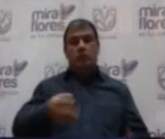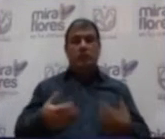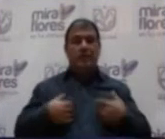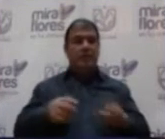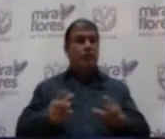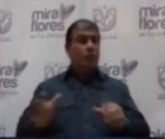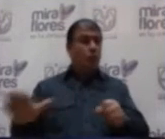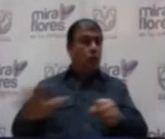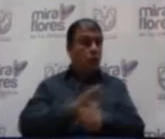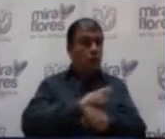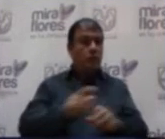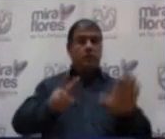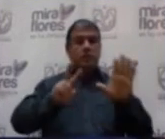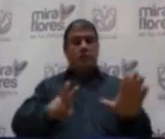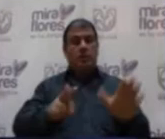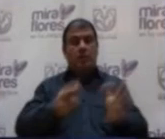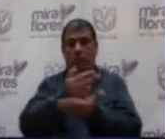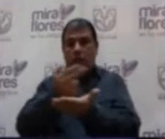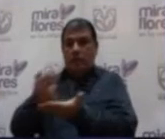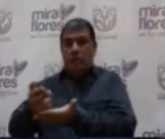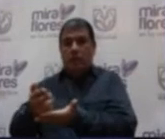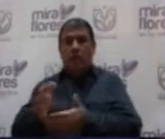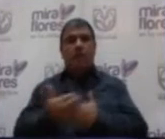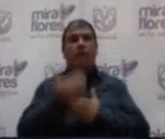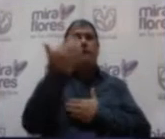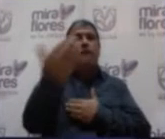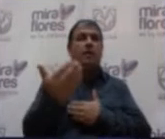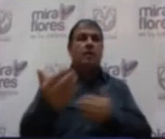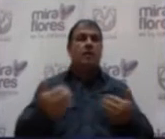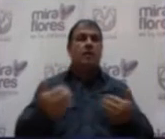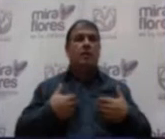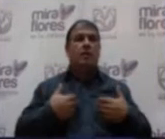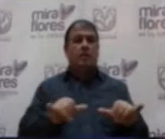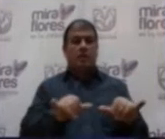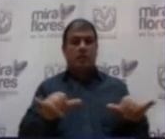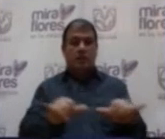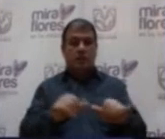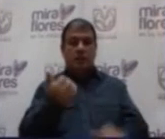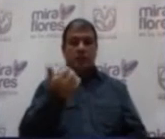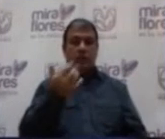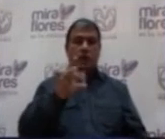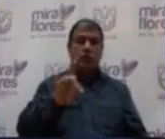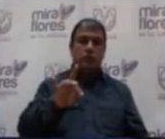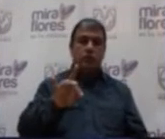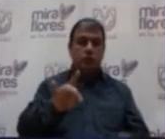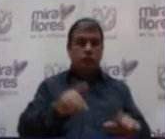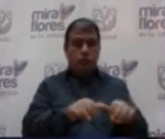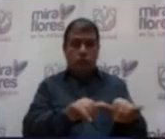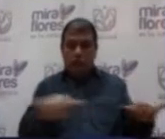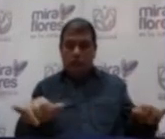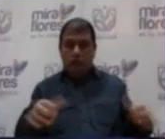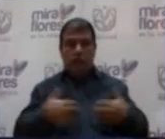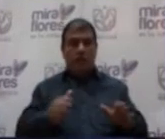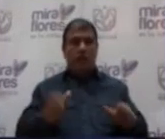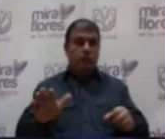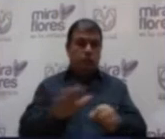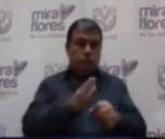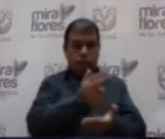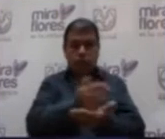siete estacionamientos porque el frente de ese local tiene 18 metros y tiene capacidad para seis